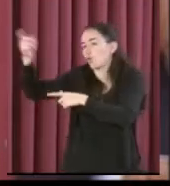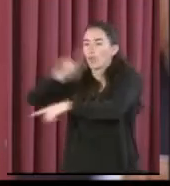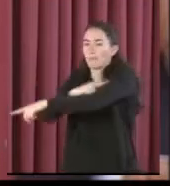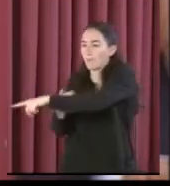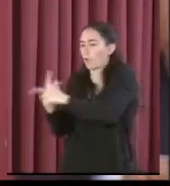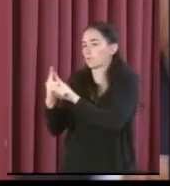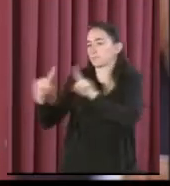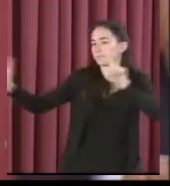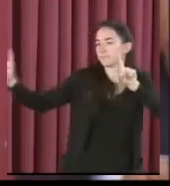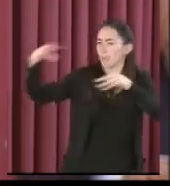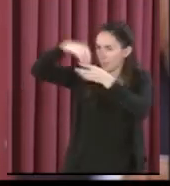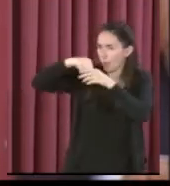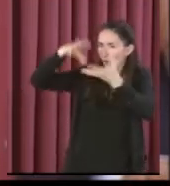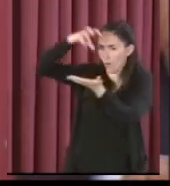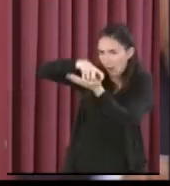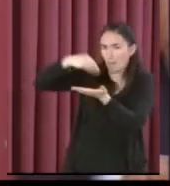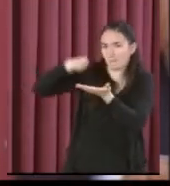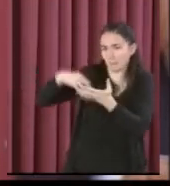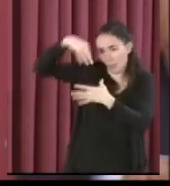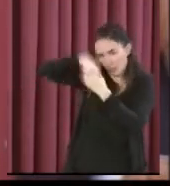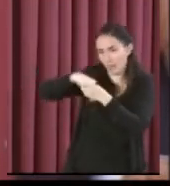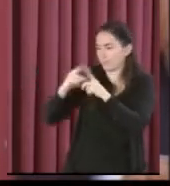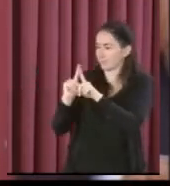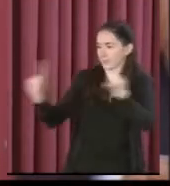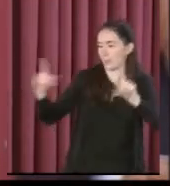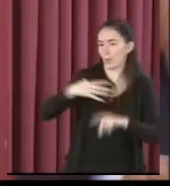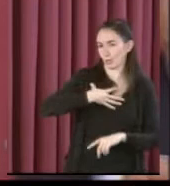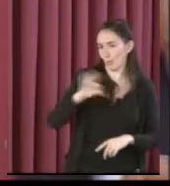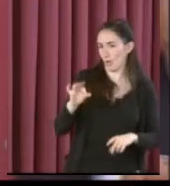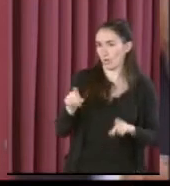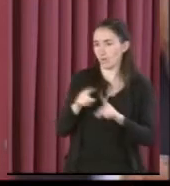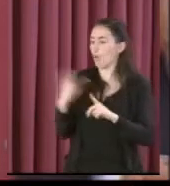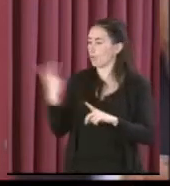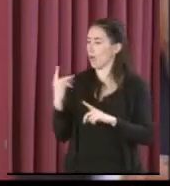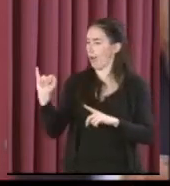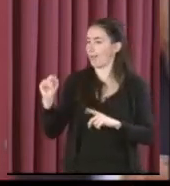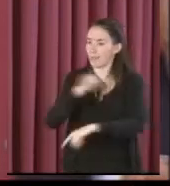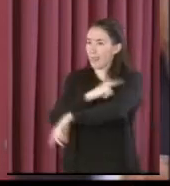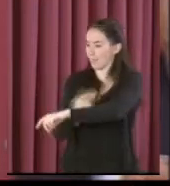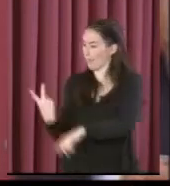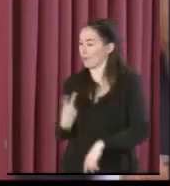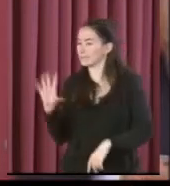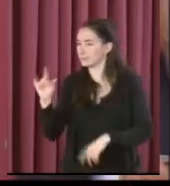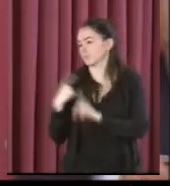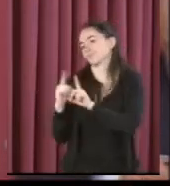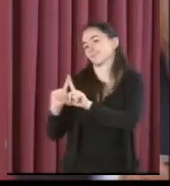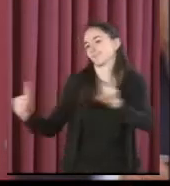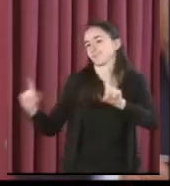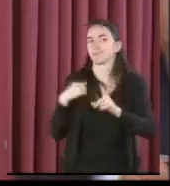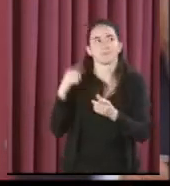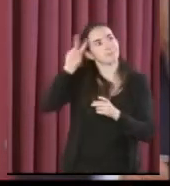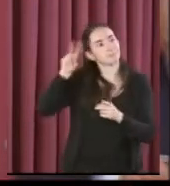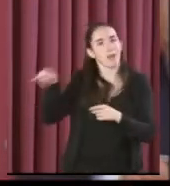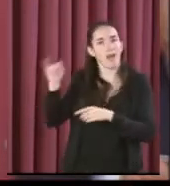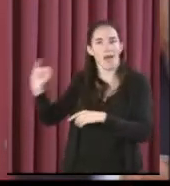Los Viernes en Familia, para que mayores y menores disfruten del deporte de manera conjunta a través de su